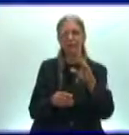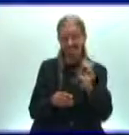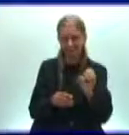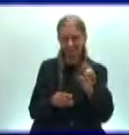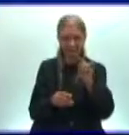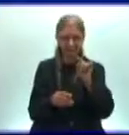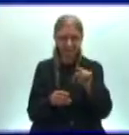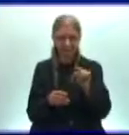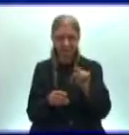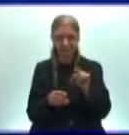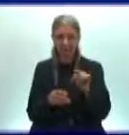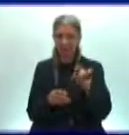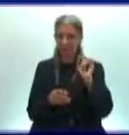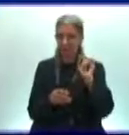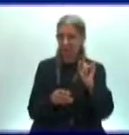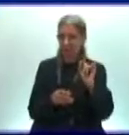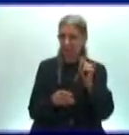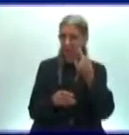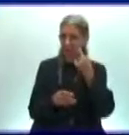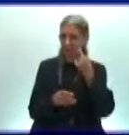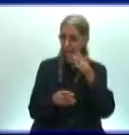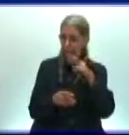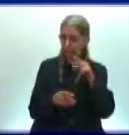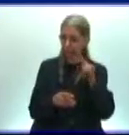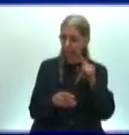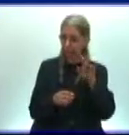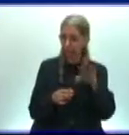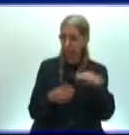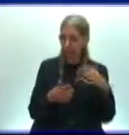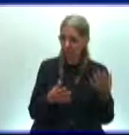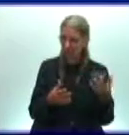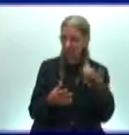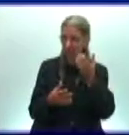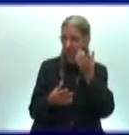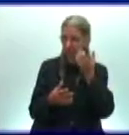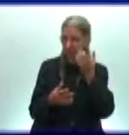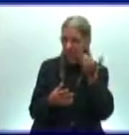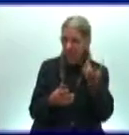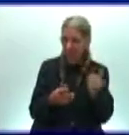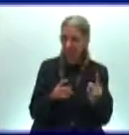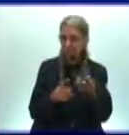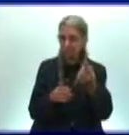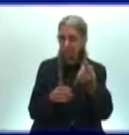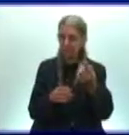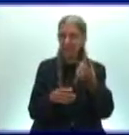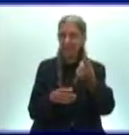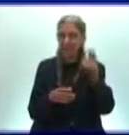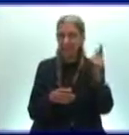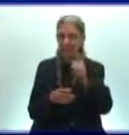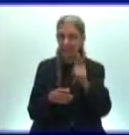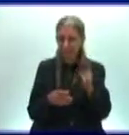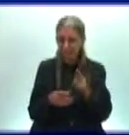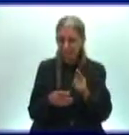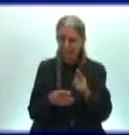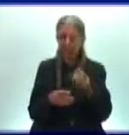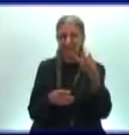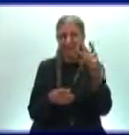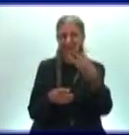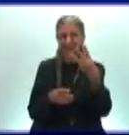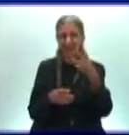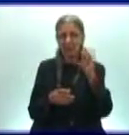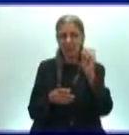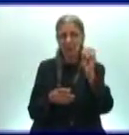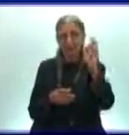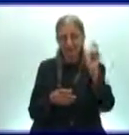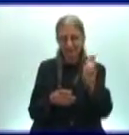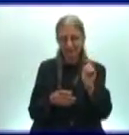modelo, a partir de lo que ya ustedes conocen del código de colores, que está formado por un átomo de azufre y 3 átomos de oxígeno. Y